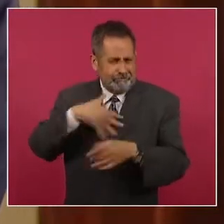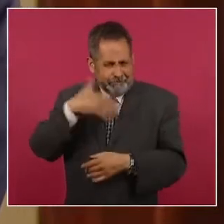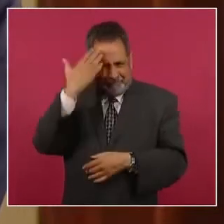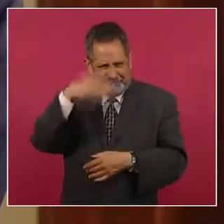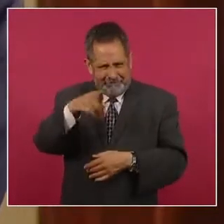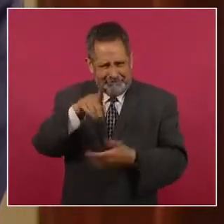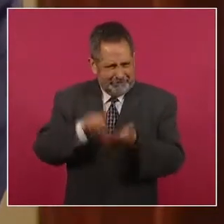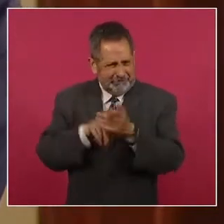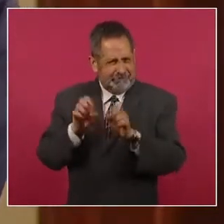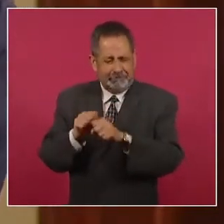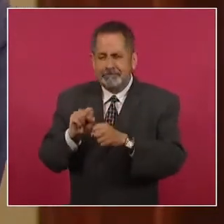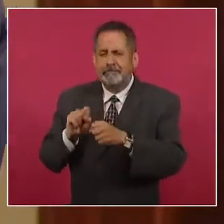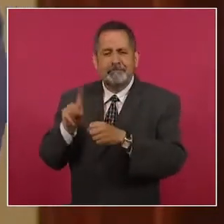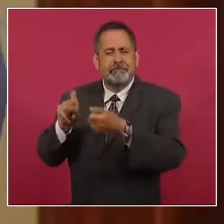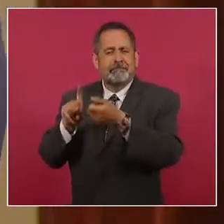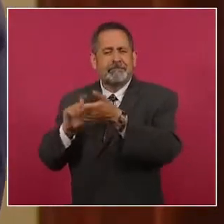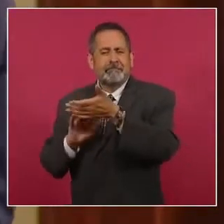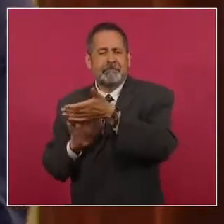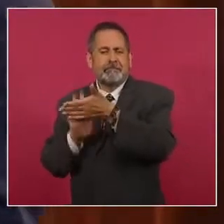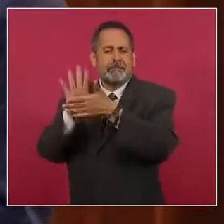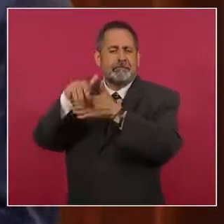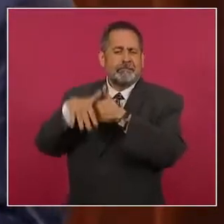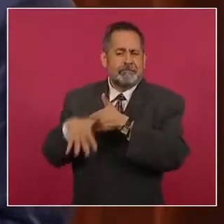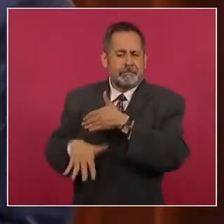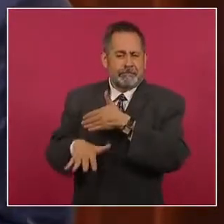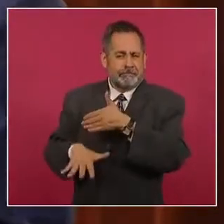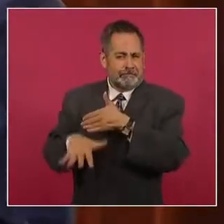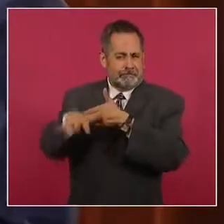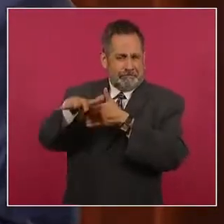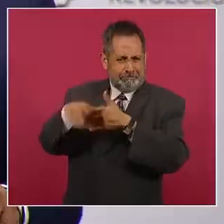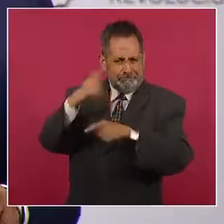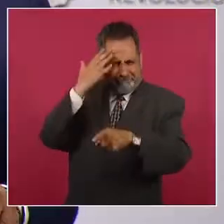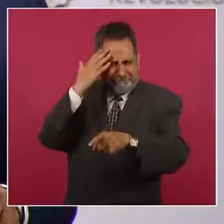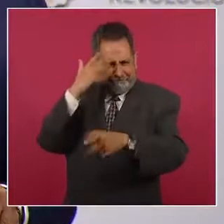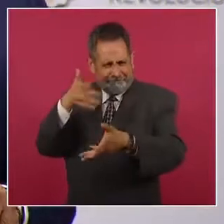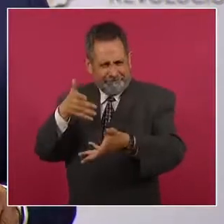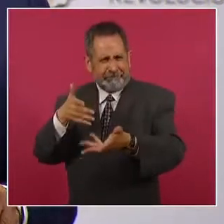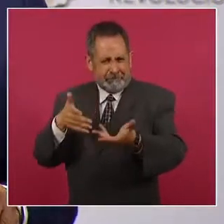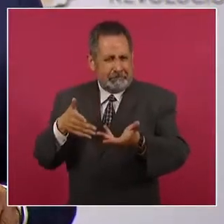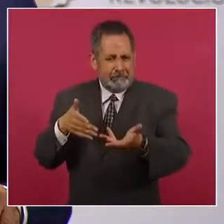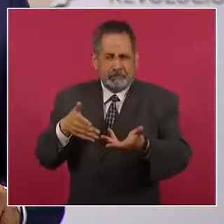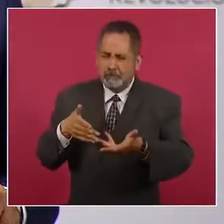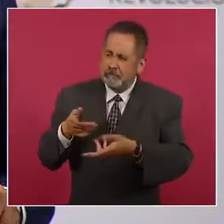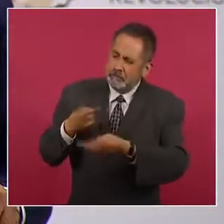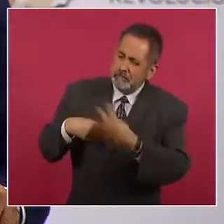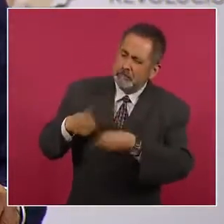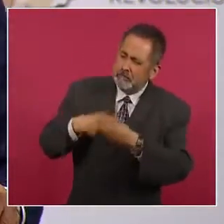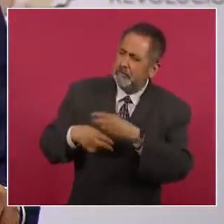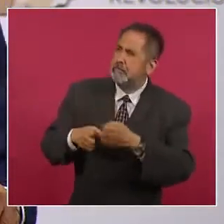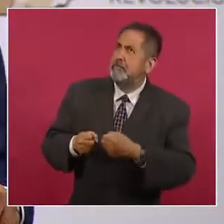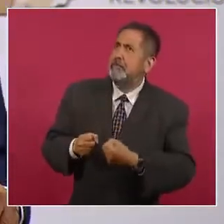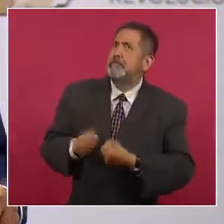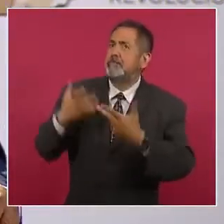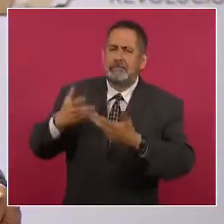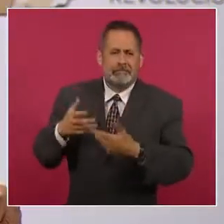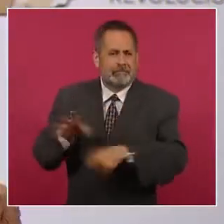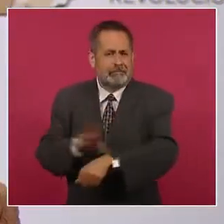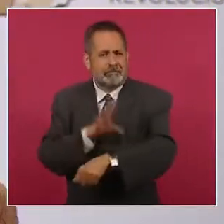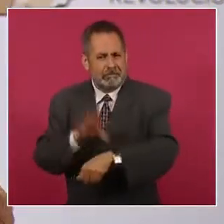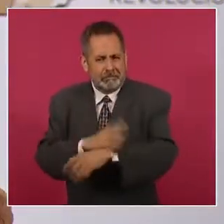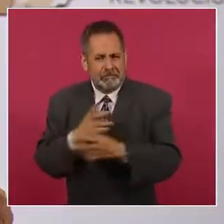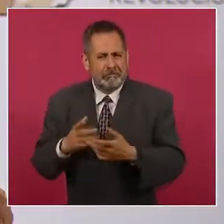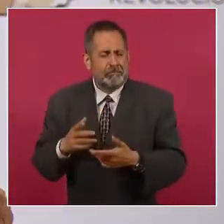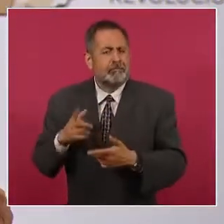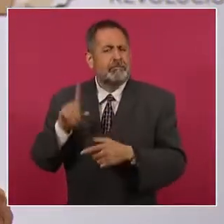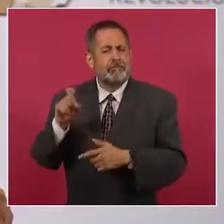las hidroeléctricas, que saben de los embalses y cómo se